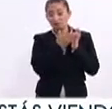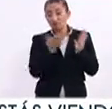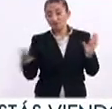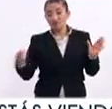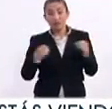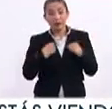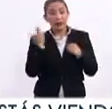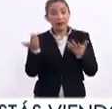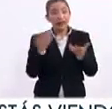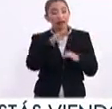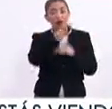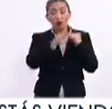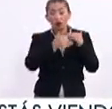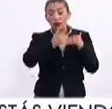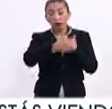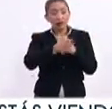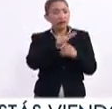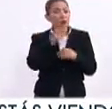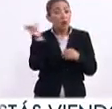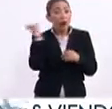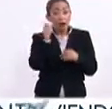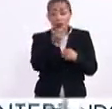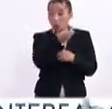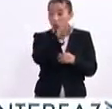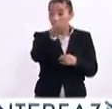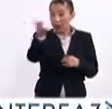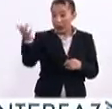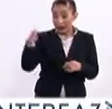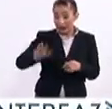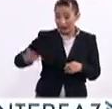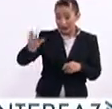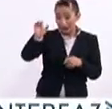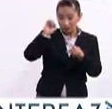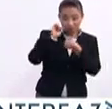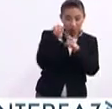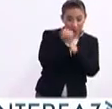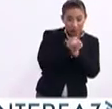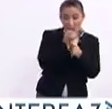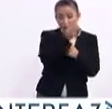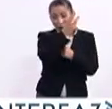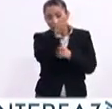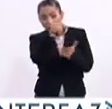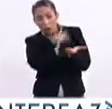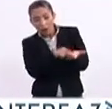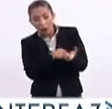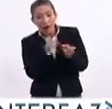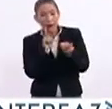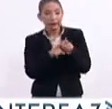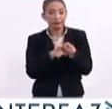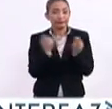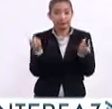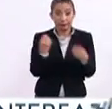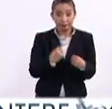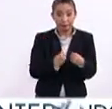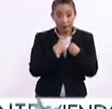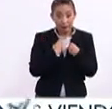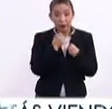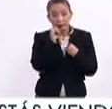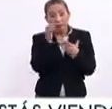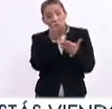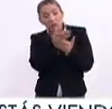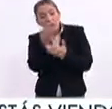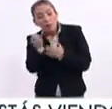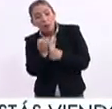toda la vida y a lo ancho de toda la vida. Es decir, que cualquier situación, cualquier espacio de vida sea también